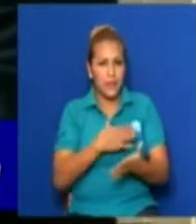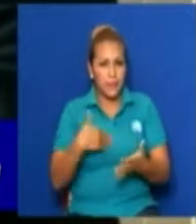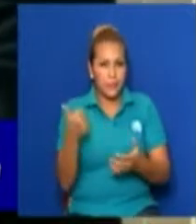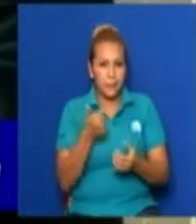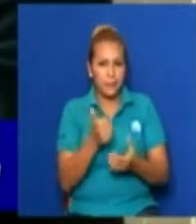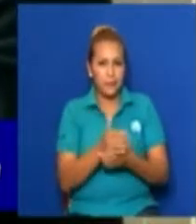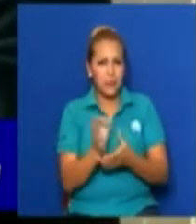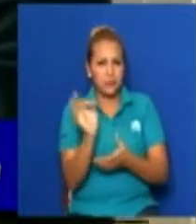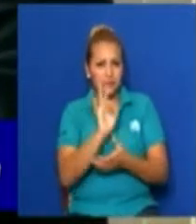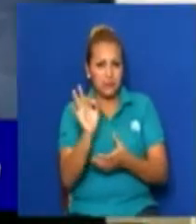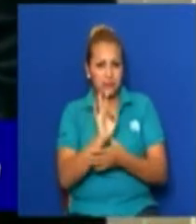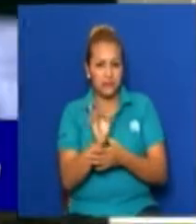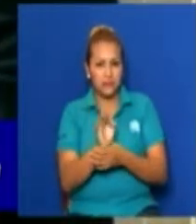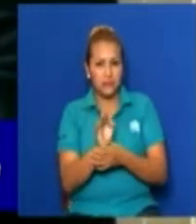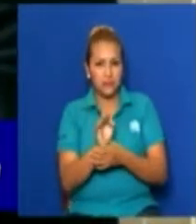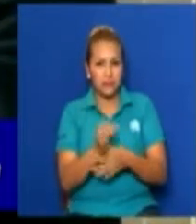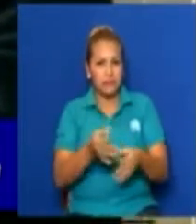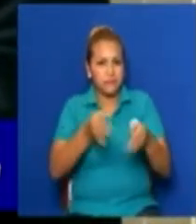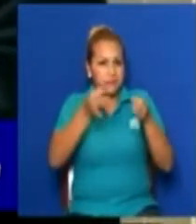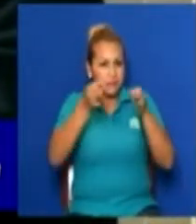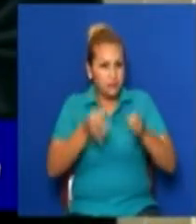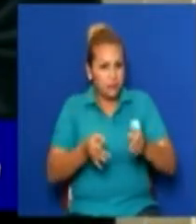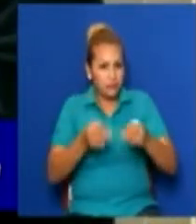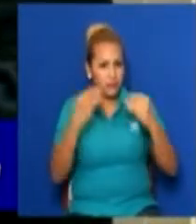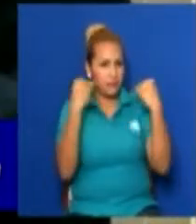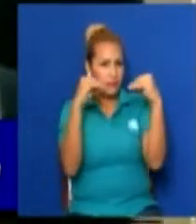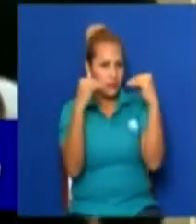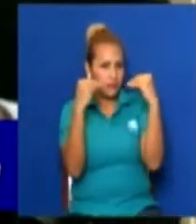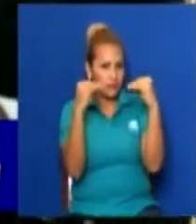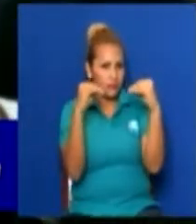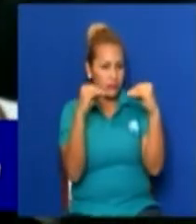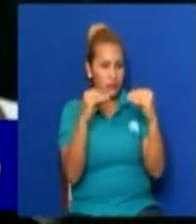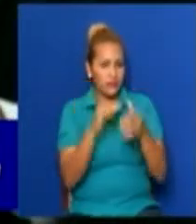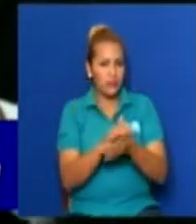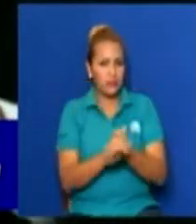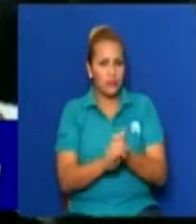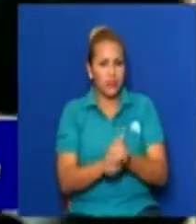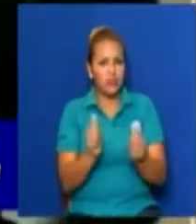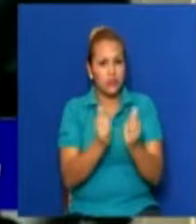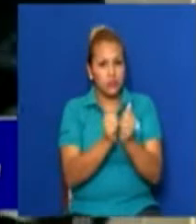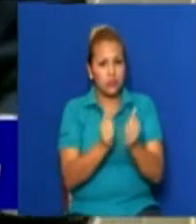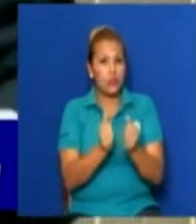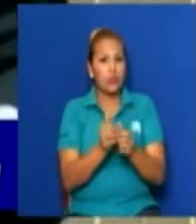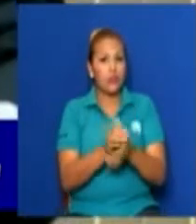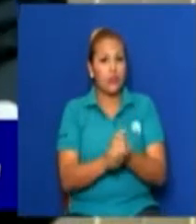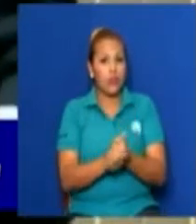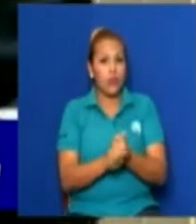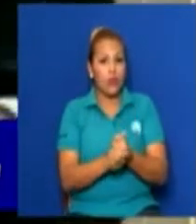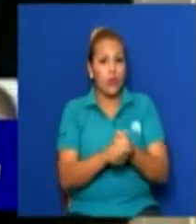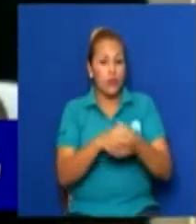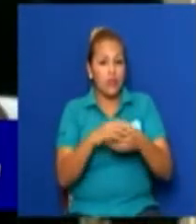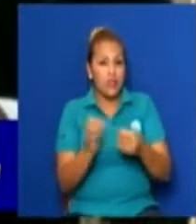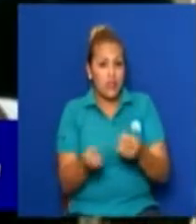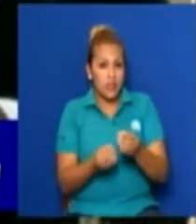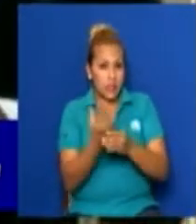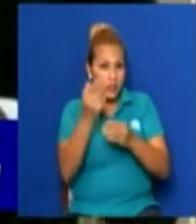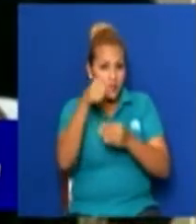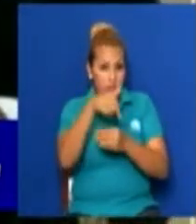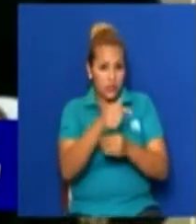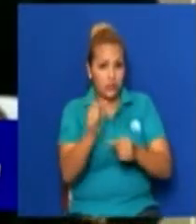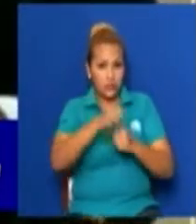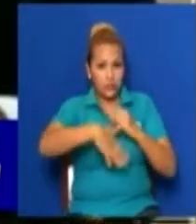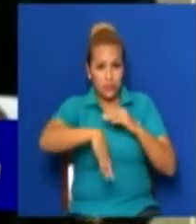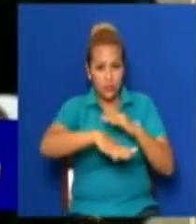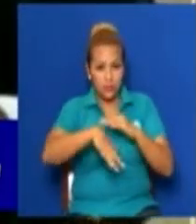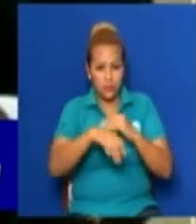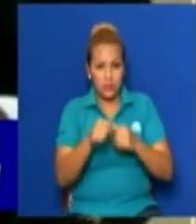todo también en la calidad de la educación con inclusión social. Así,